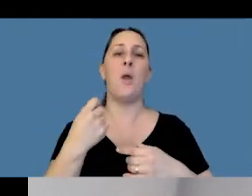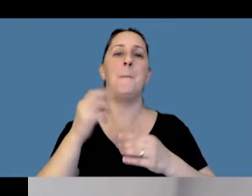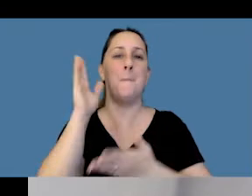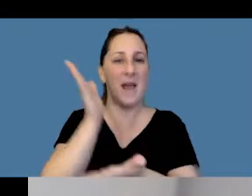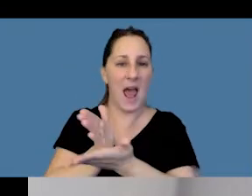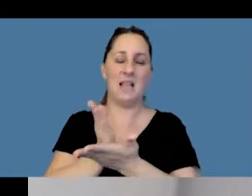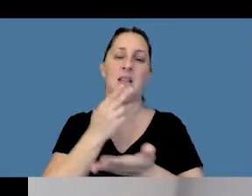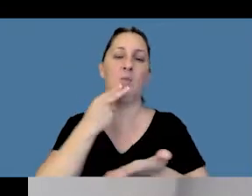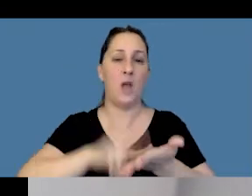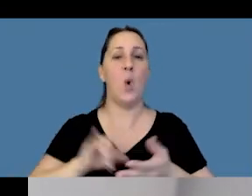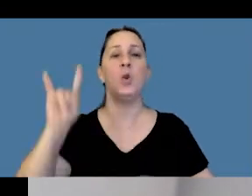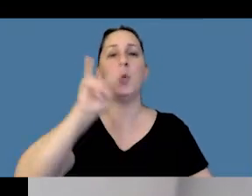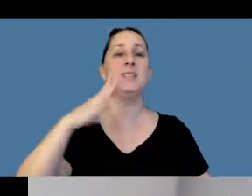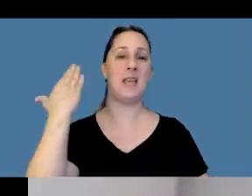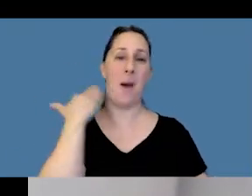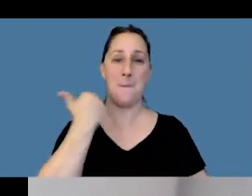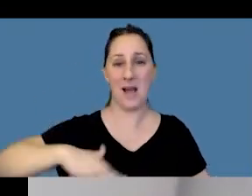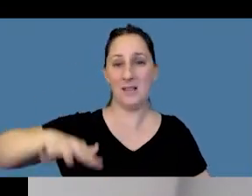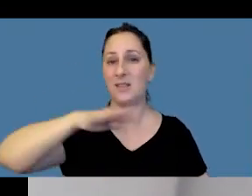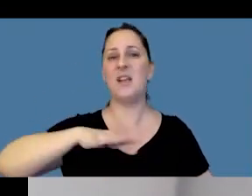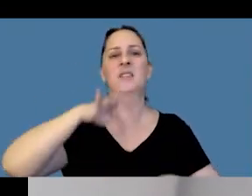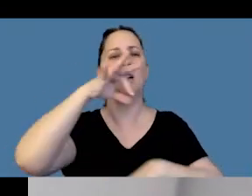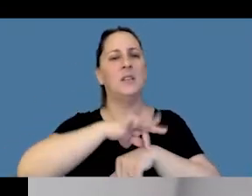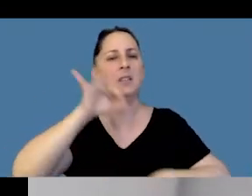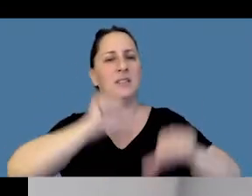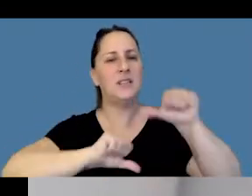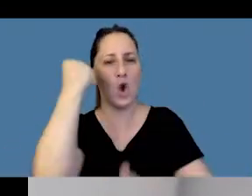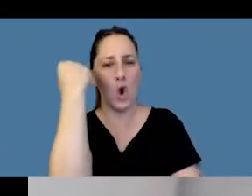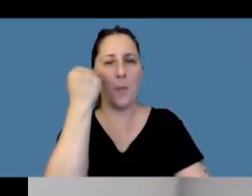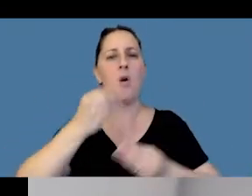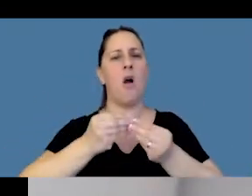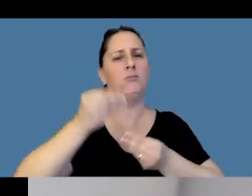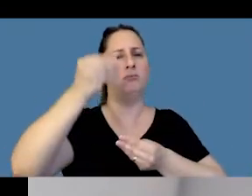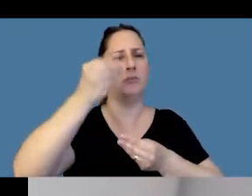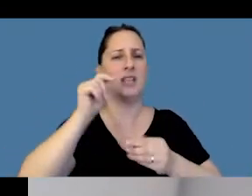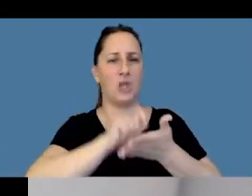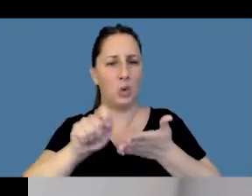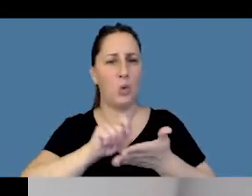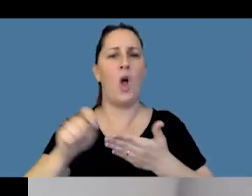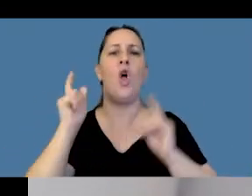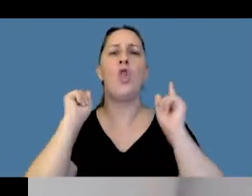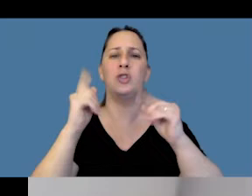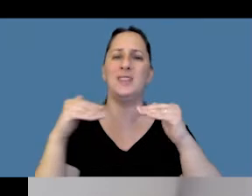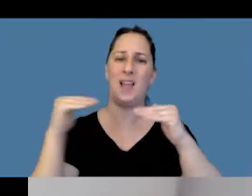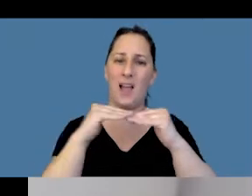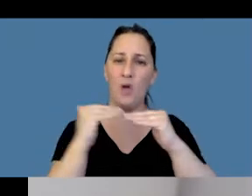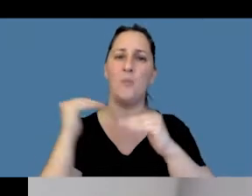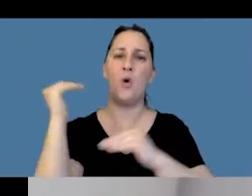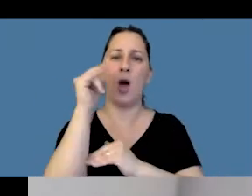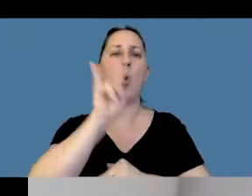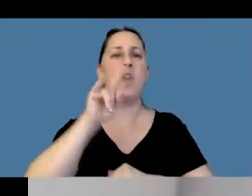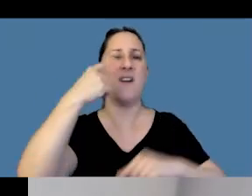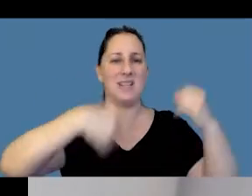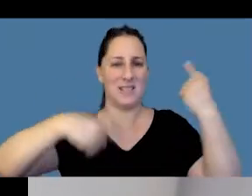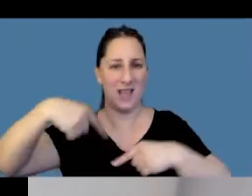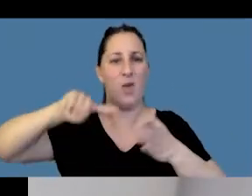tributario de la Universidad de La Matanza, doctoranda en ciencias económicas con tesis en escritura, docente de grado y posgrado en varias universidades de la Ciudad